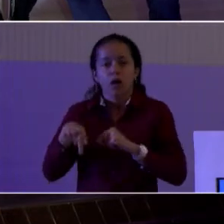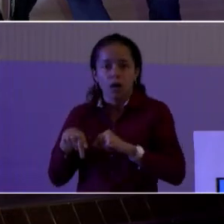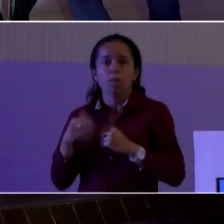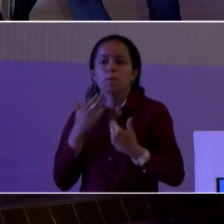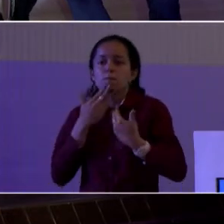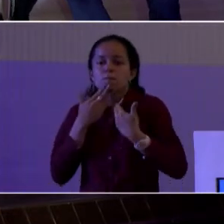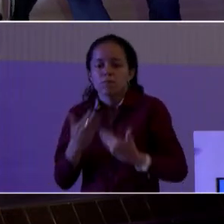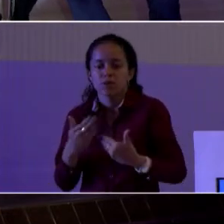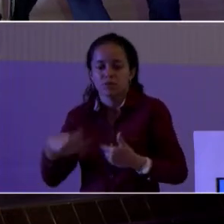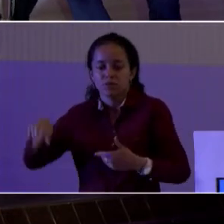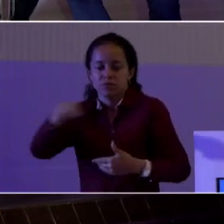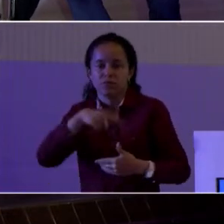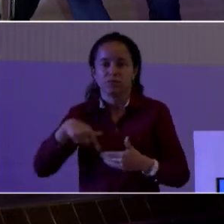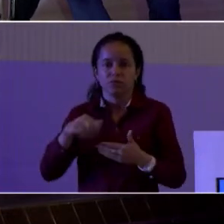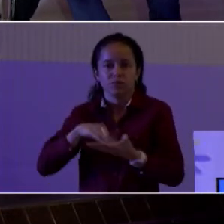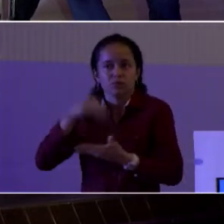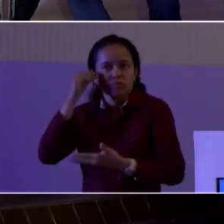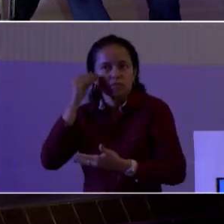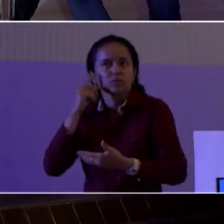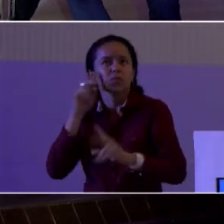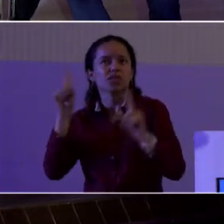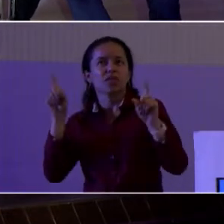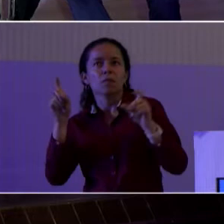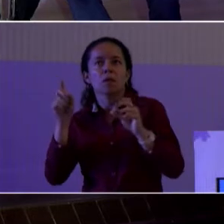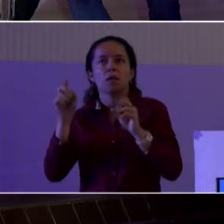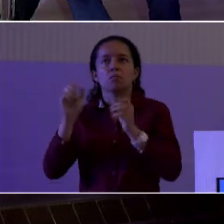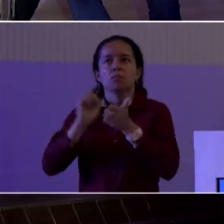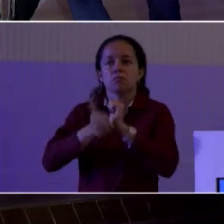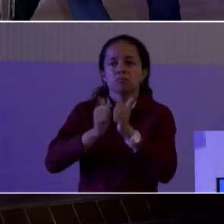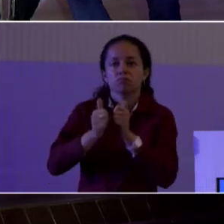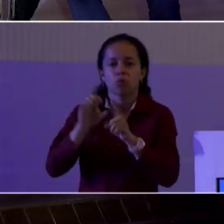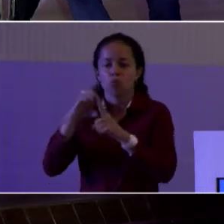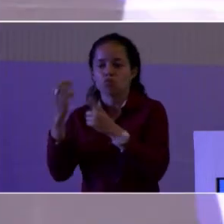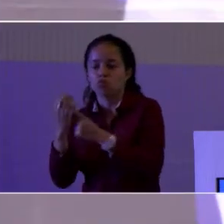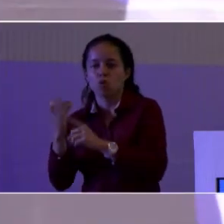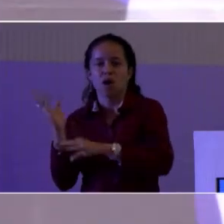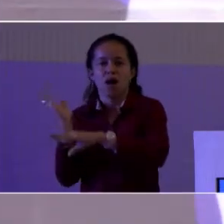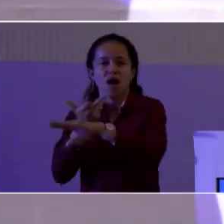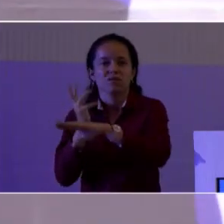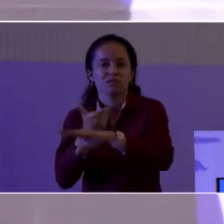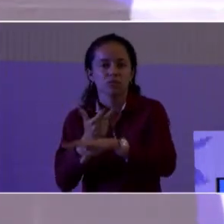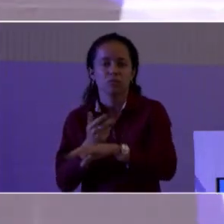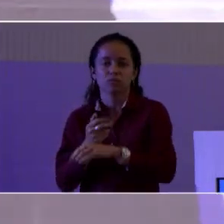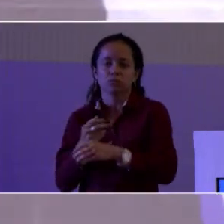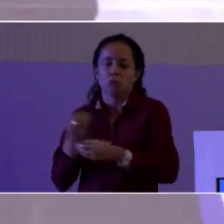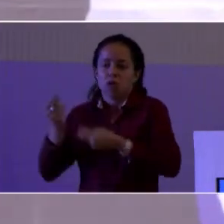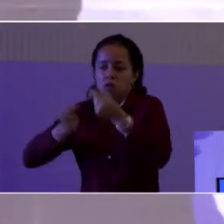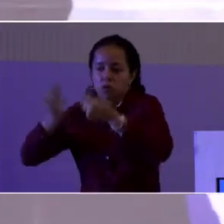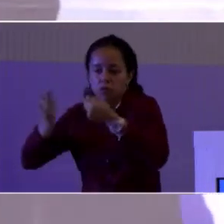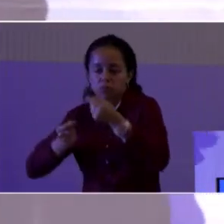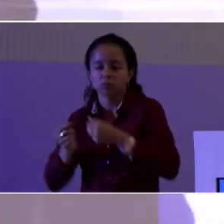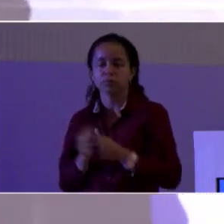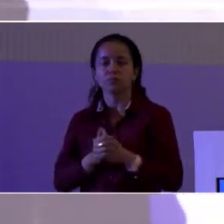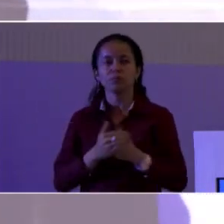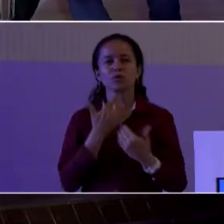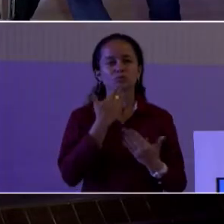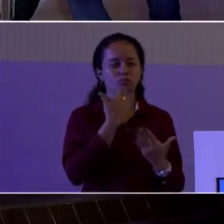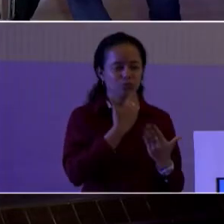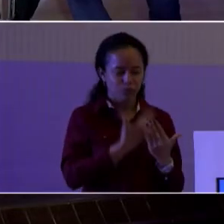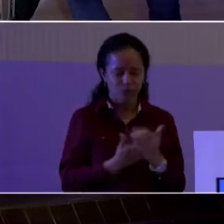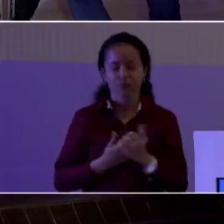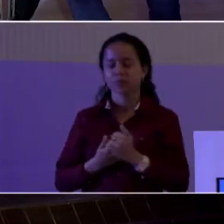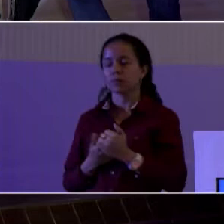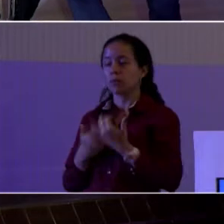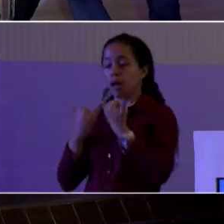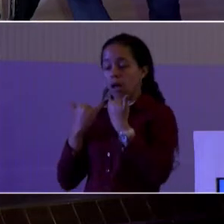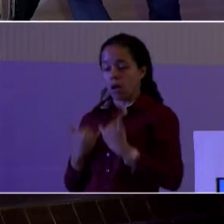beneficio de algún tema deportivo, cultural, artístico o incluso económico. Muchas gracias. Los